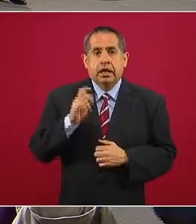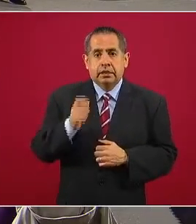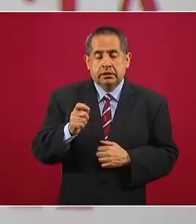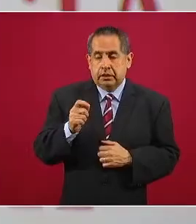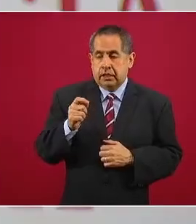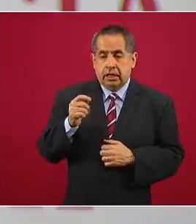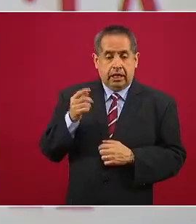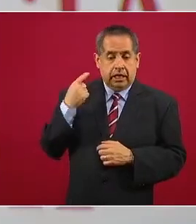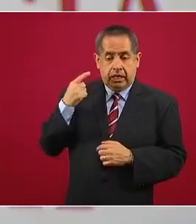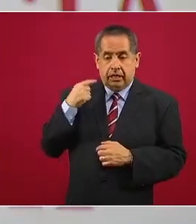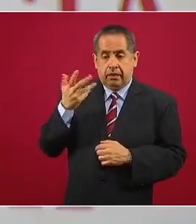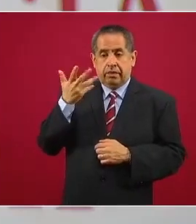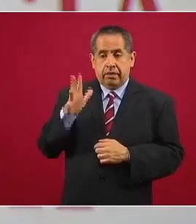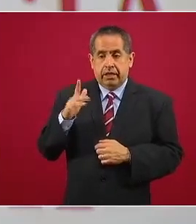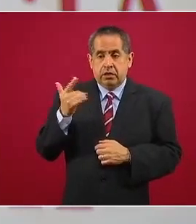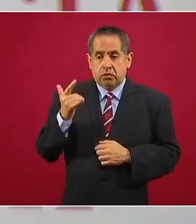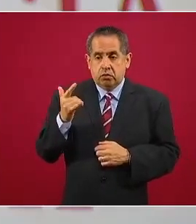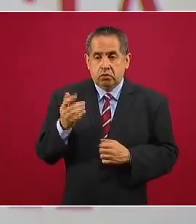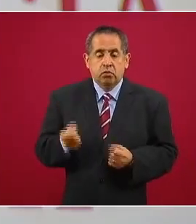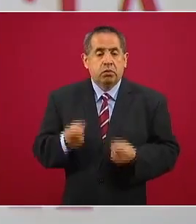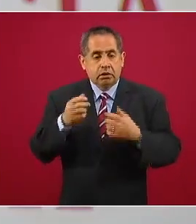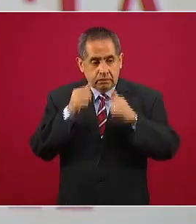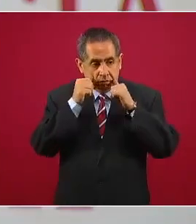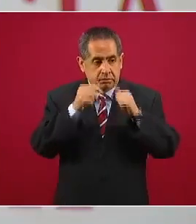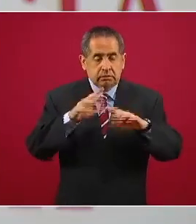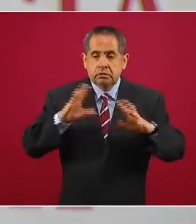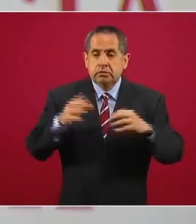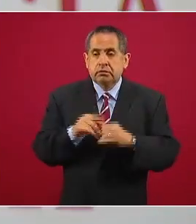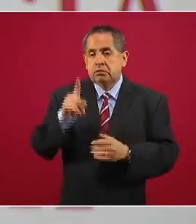10 de julio, pues se han atendido de manera remota